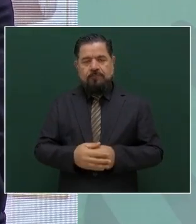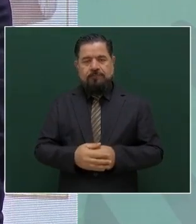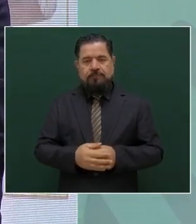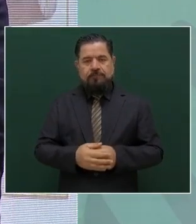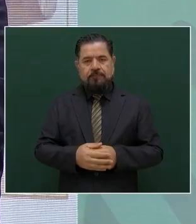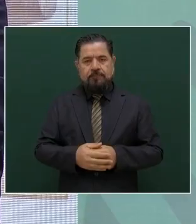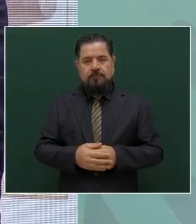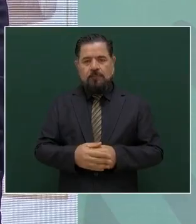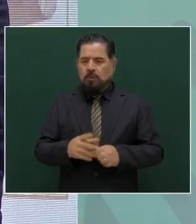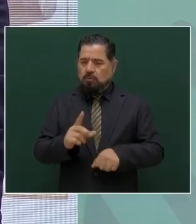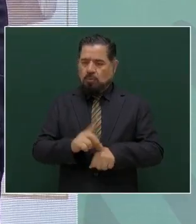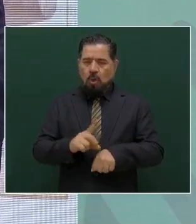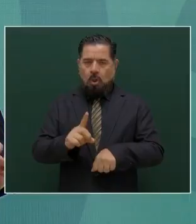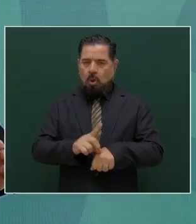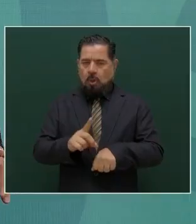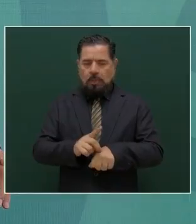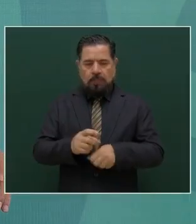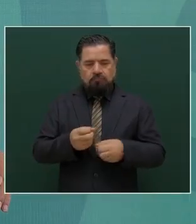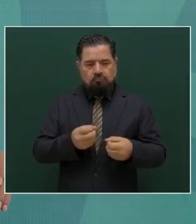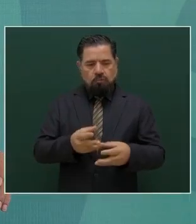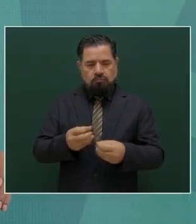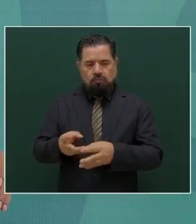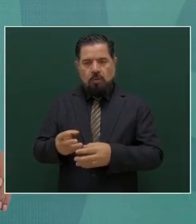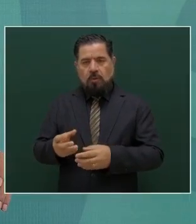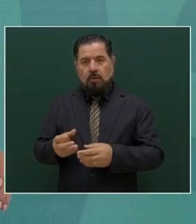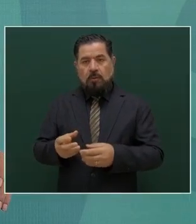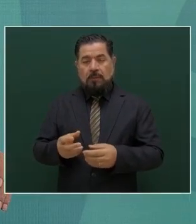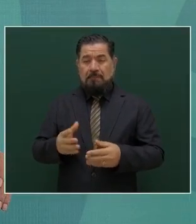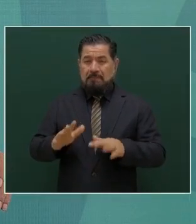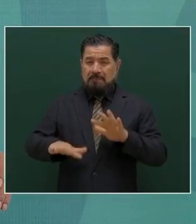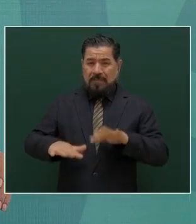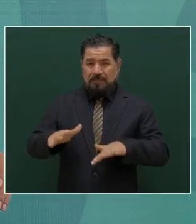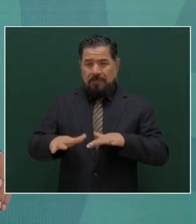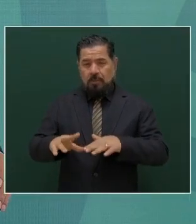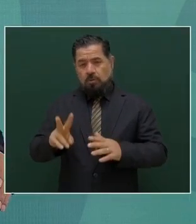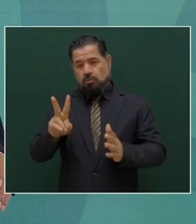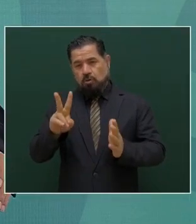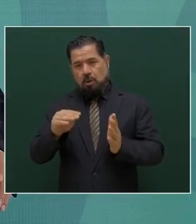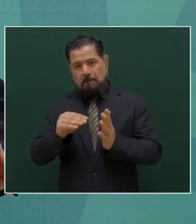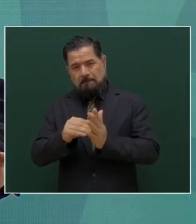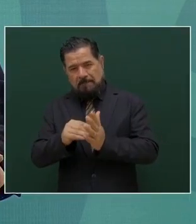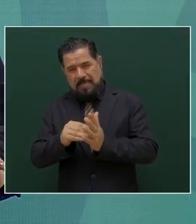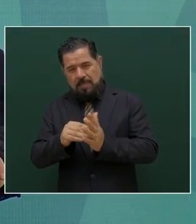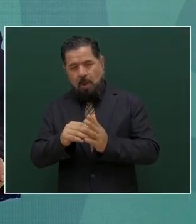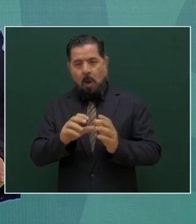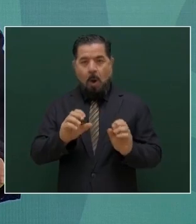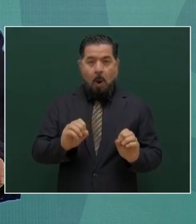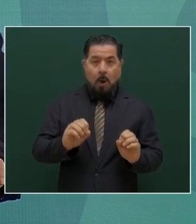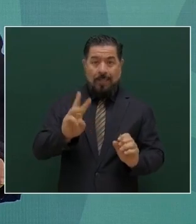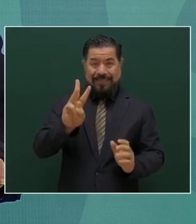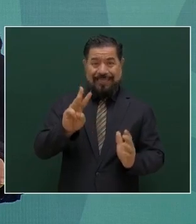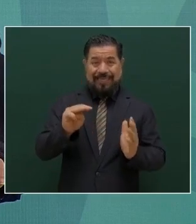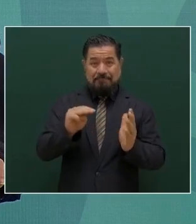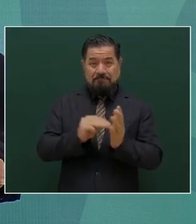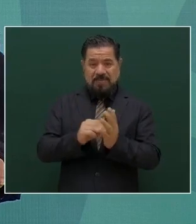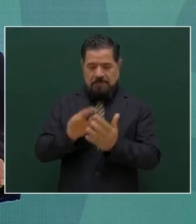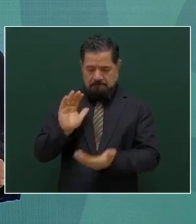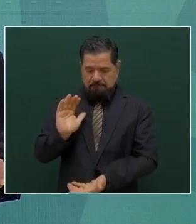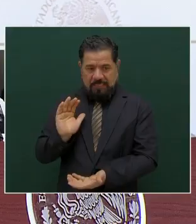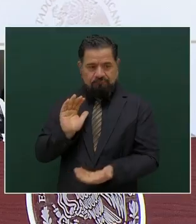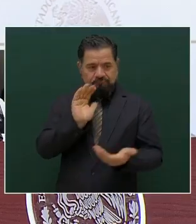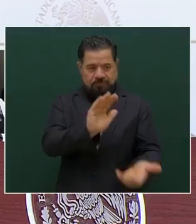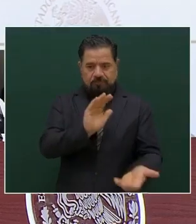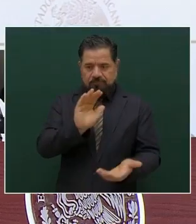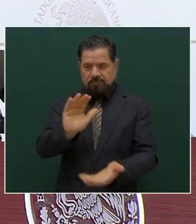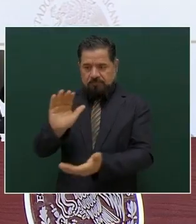diariamente un promedio de 2,000, 3,000 paquetes, pero son